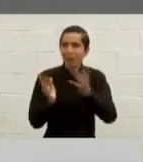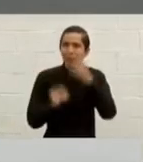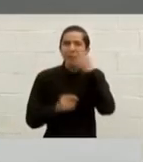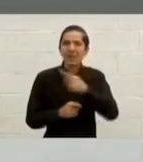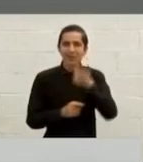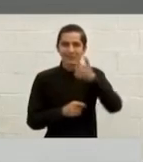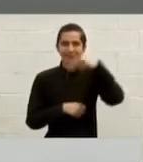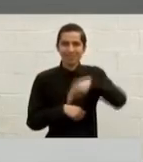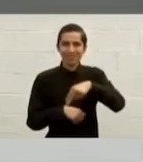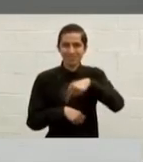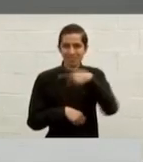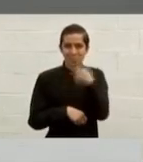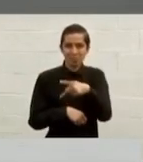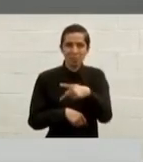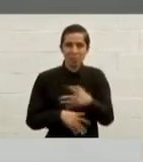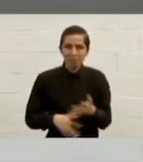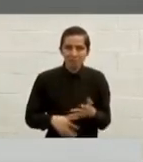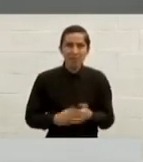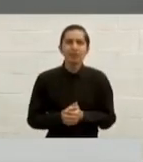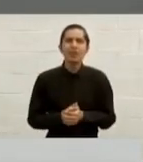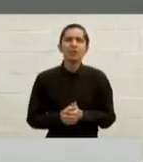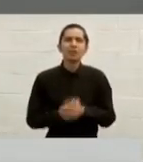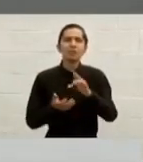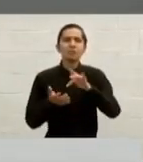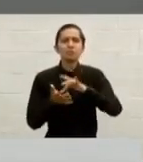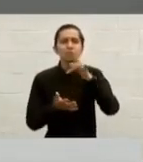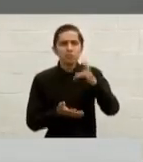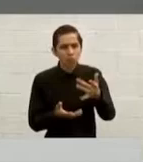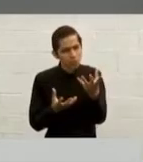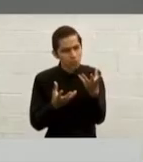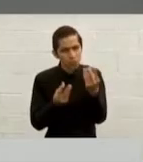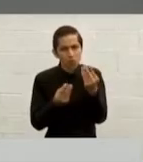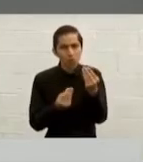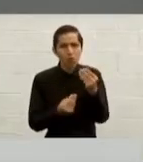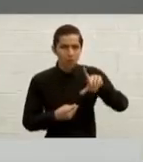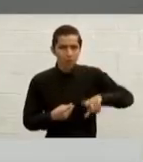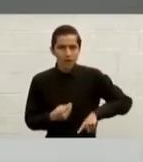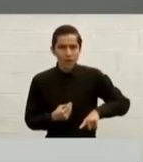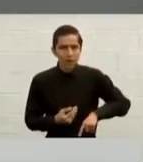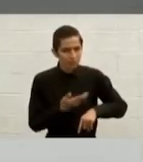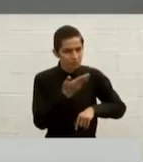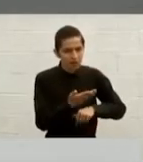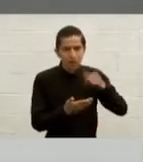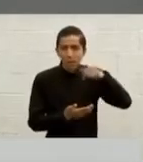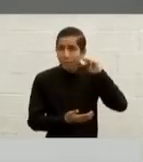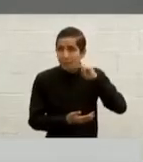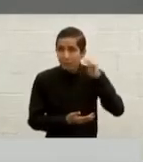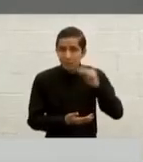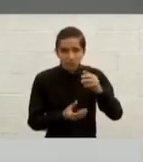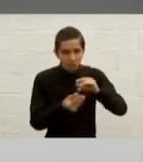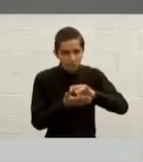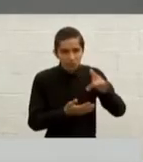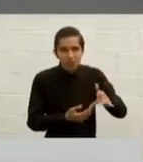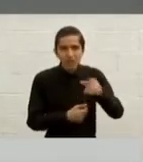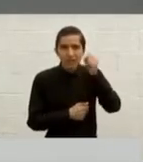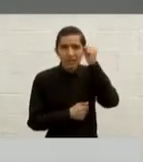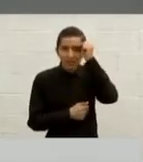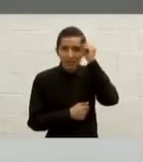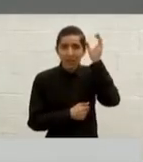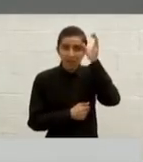que él tratar de mejorar dentro de la conversación para que se aumenten los positivos y no solamente los negativos, que es lo que está pasando